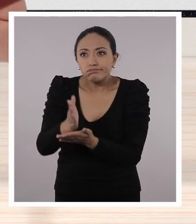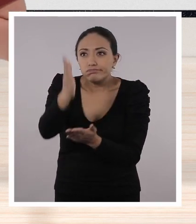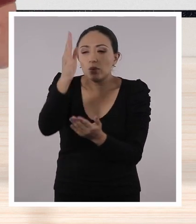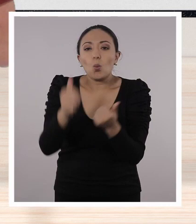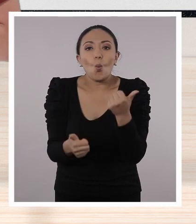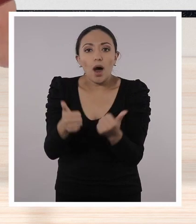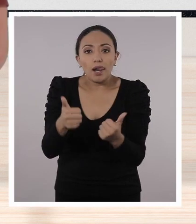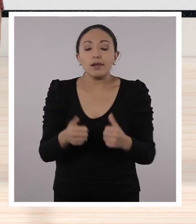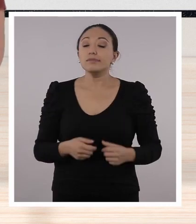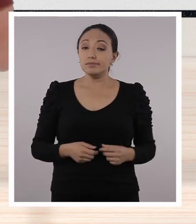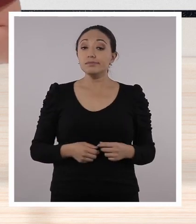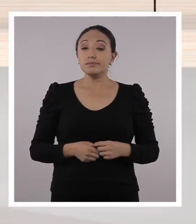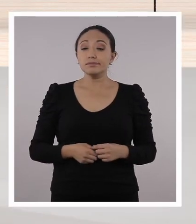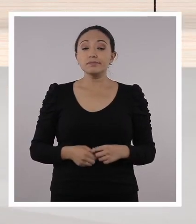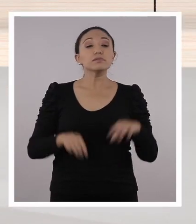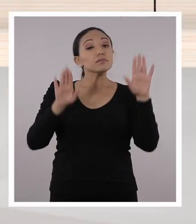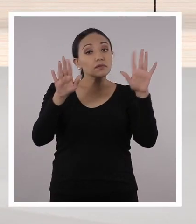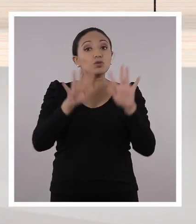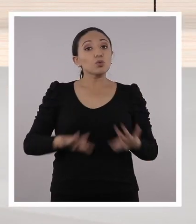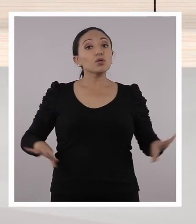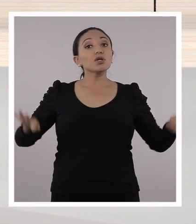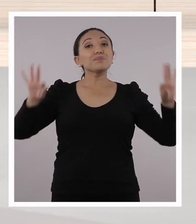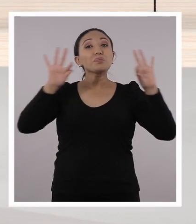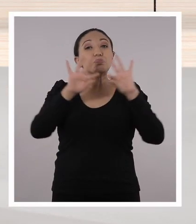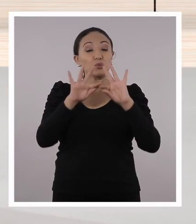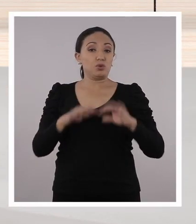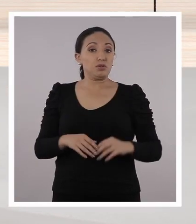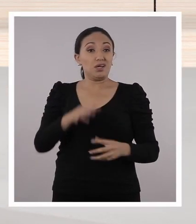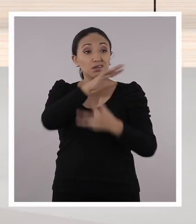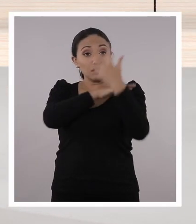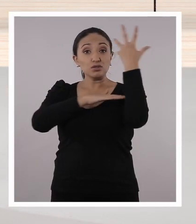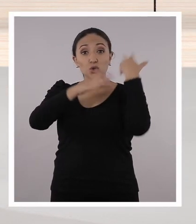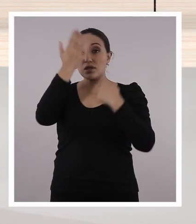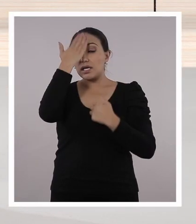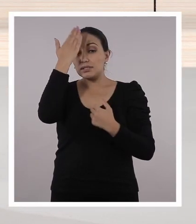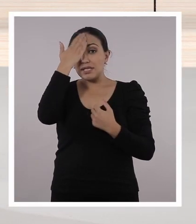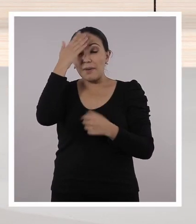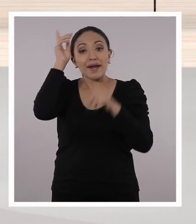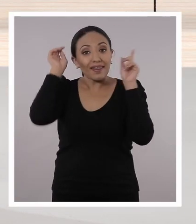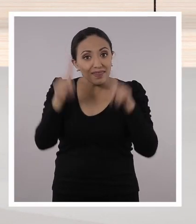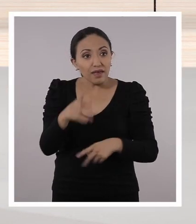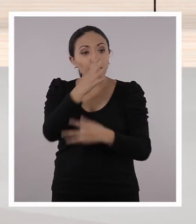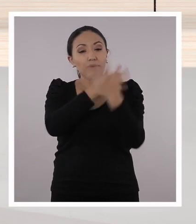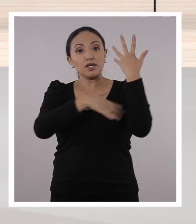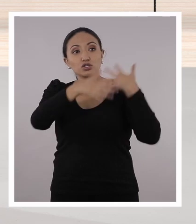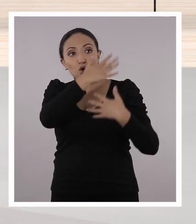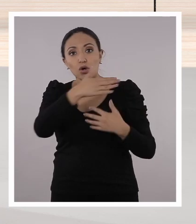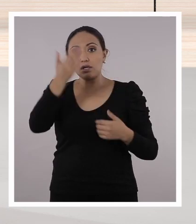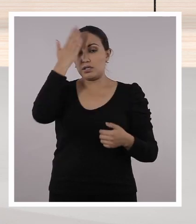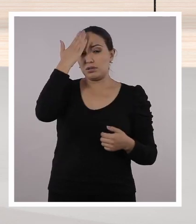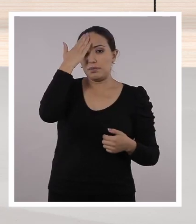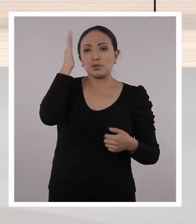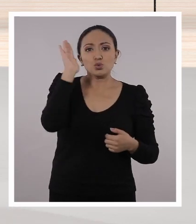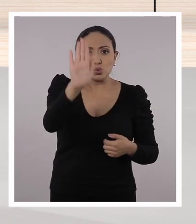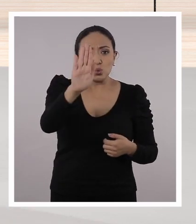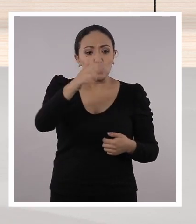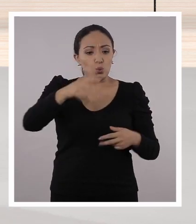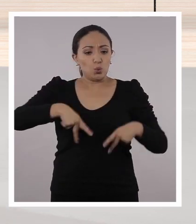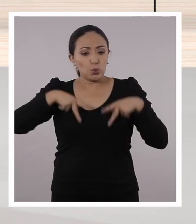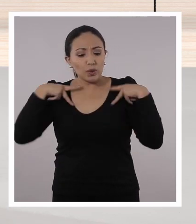siempre recordar la historia. Claro que sí, porque toda esta historia forma parte de nuestra identidad. De dónde